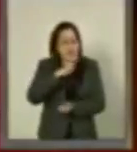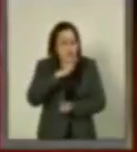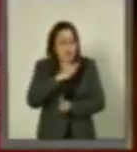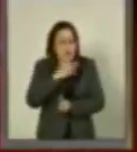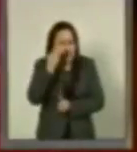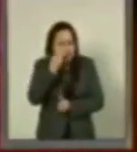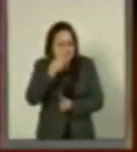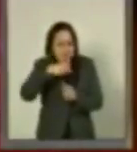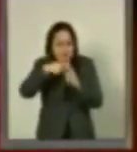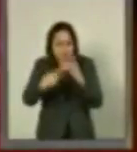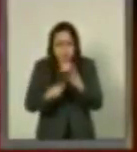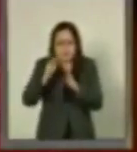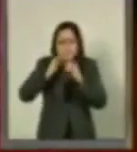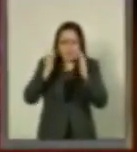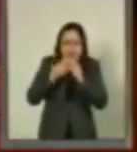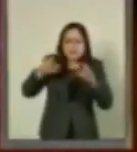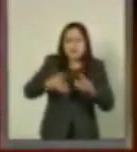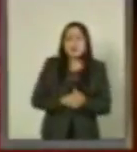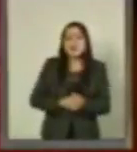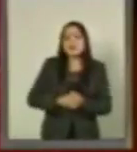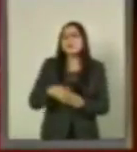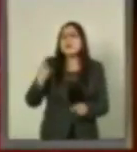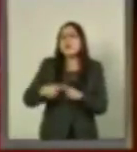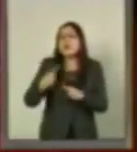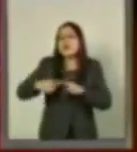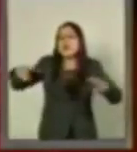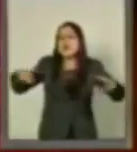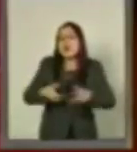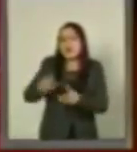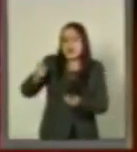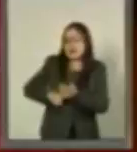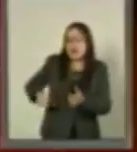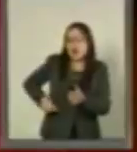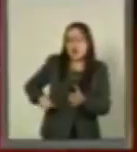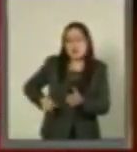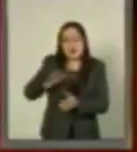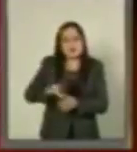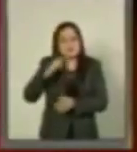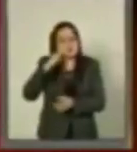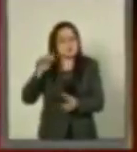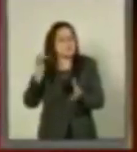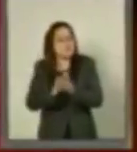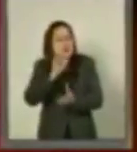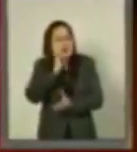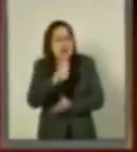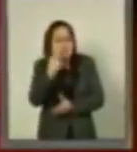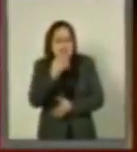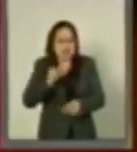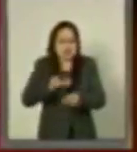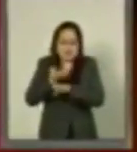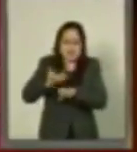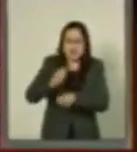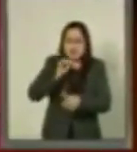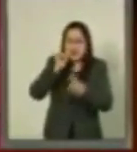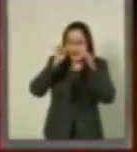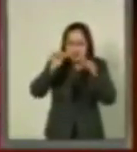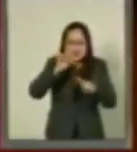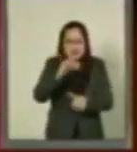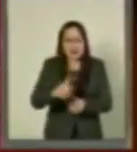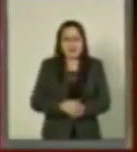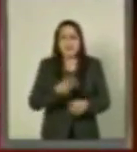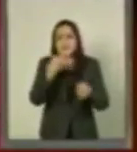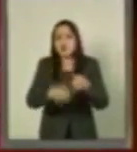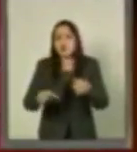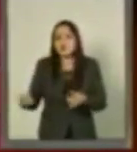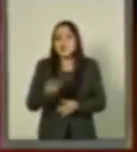y todo indica que es de parte del gobierno una indiferencia hasta esos estados. Y la última pregunta que le voy a